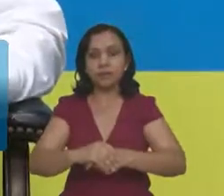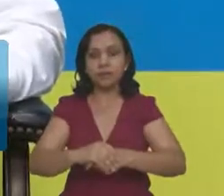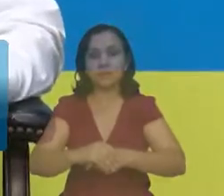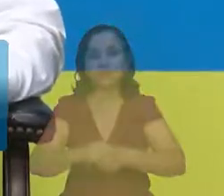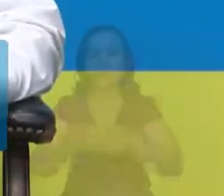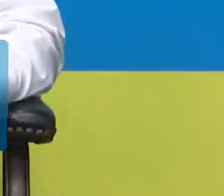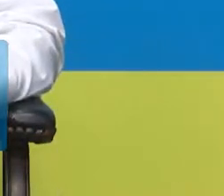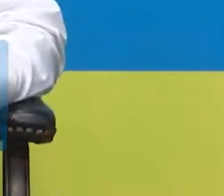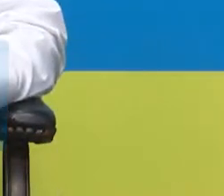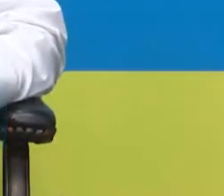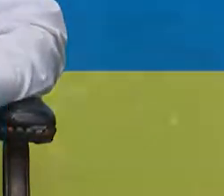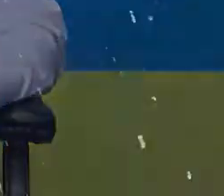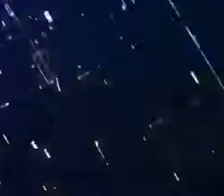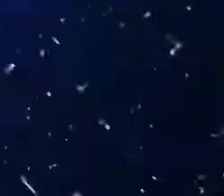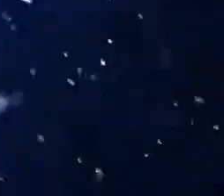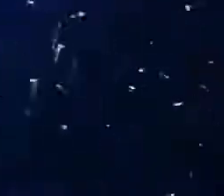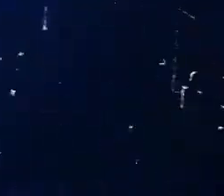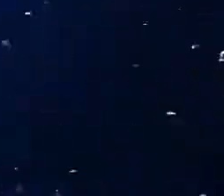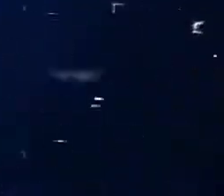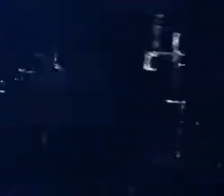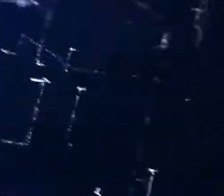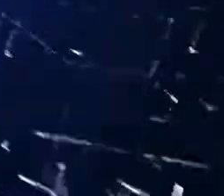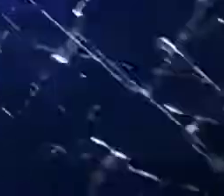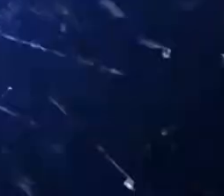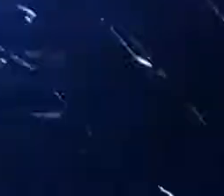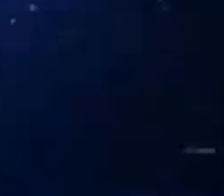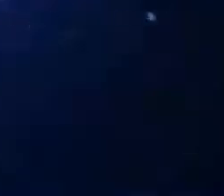últimos reportes del coronavirus. Adelante, Máster.